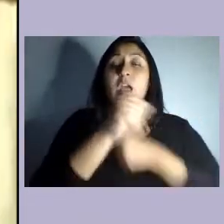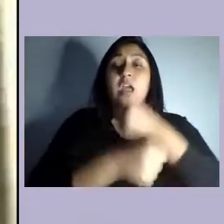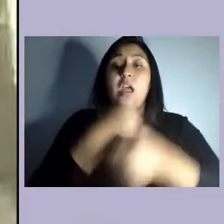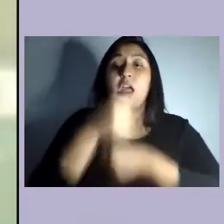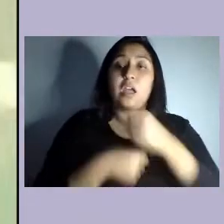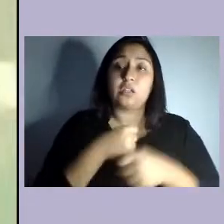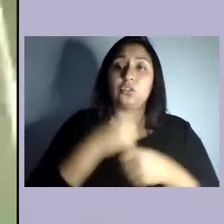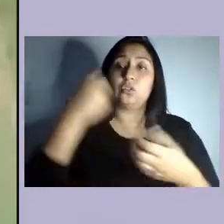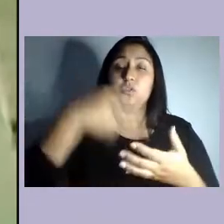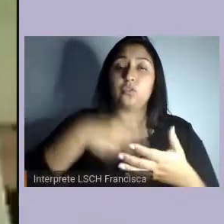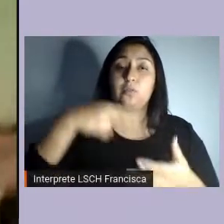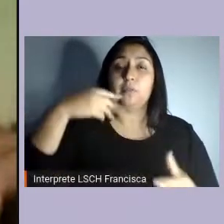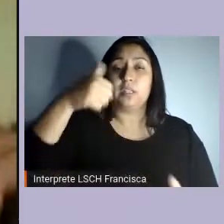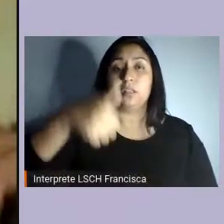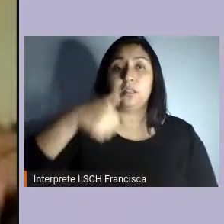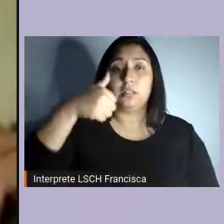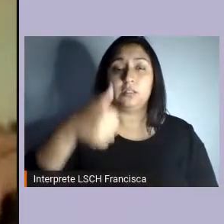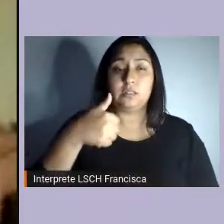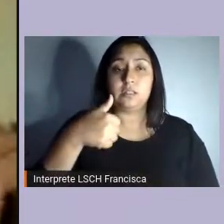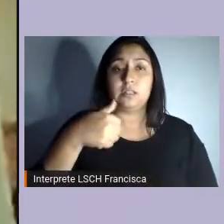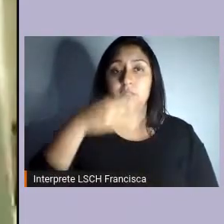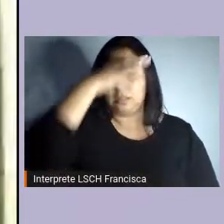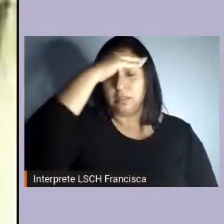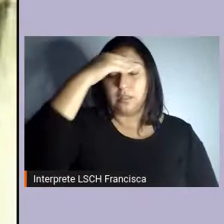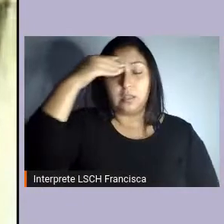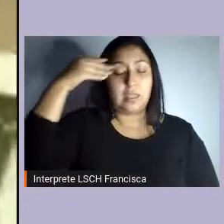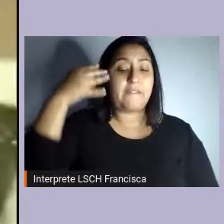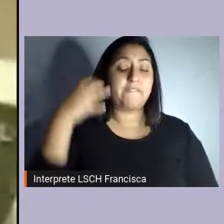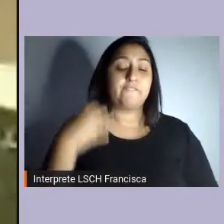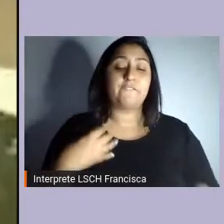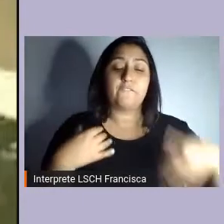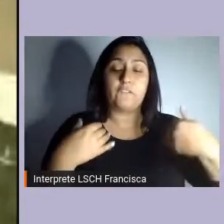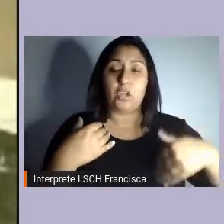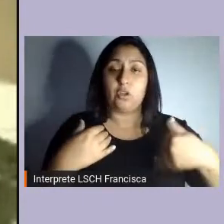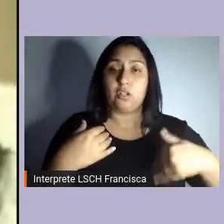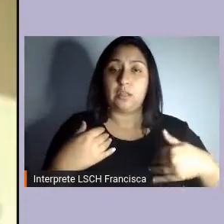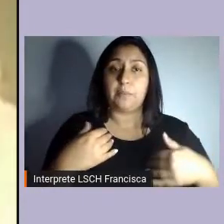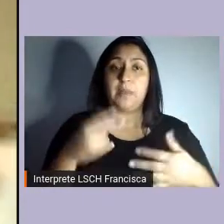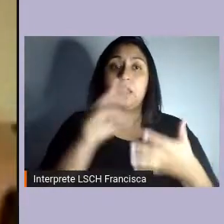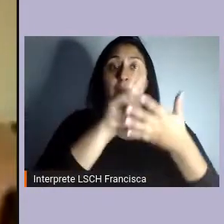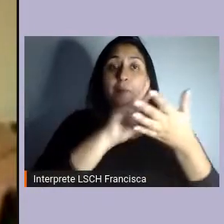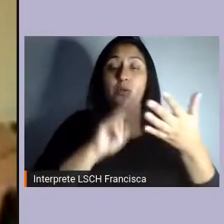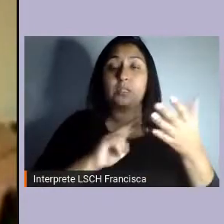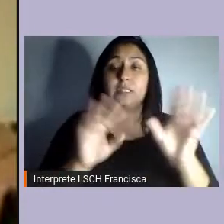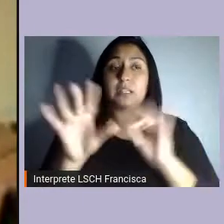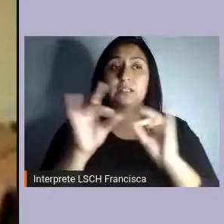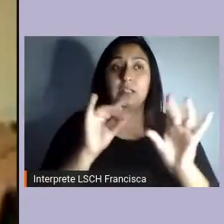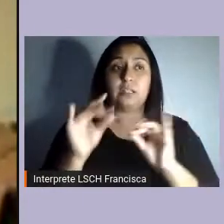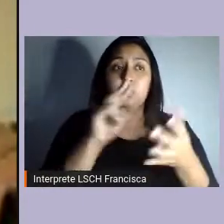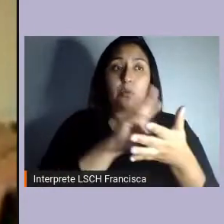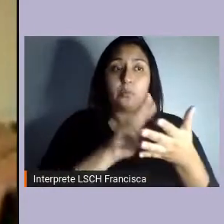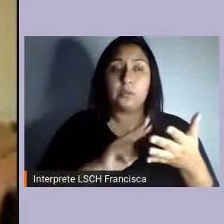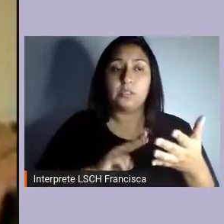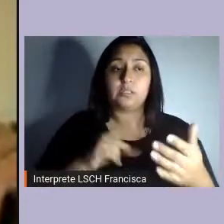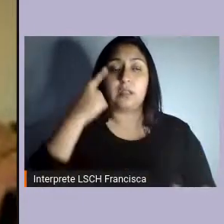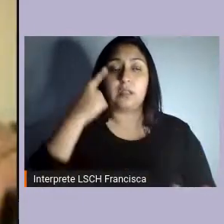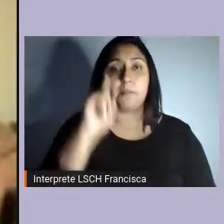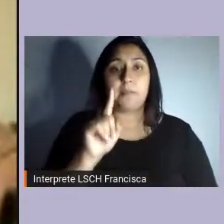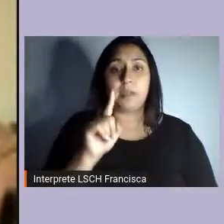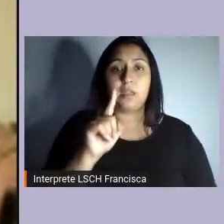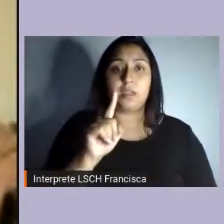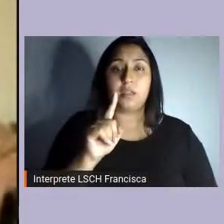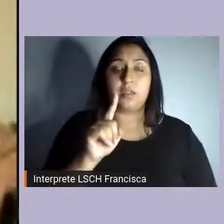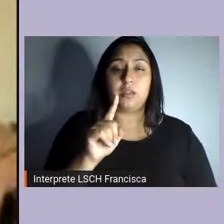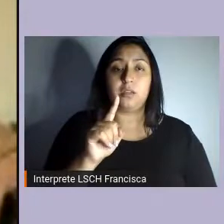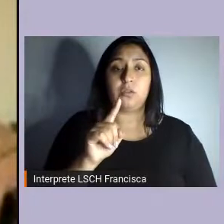que es la Violeta Parra Poesía, que es una selección de su poesía, pero ahí dejamos a pie de